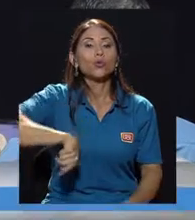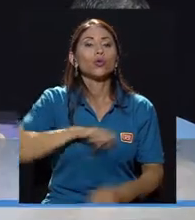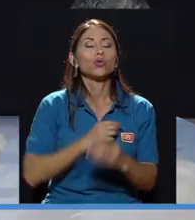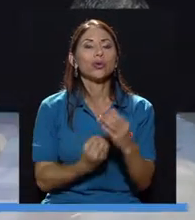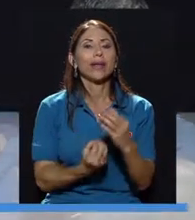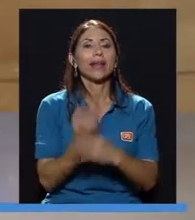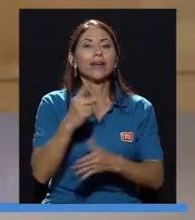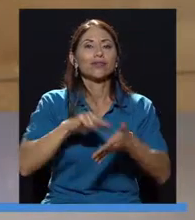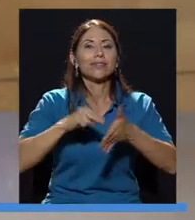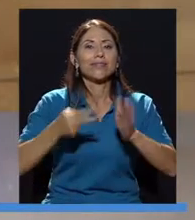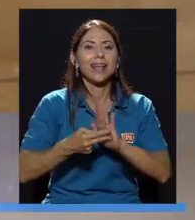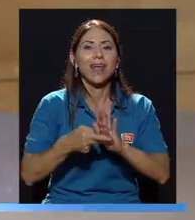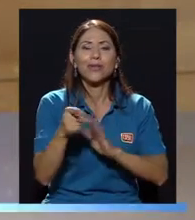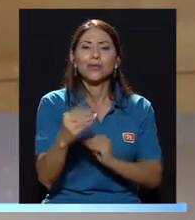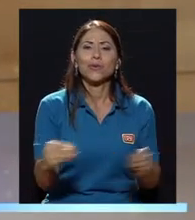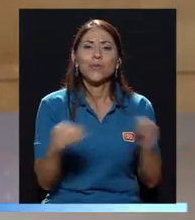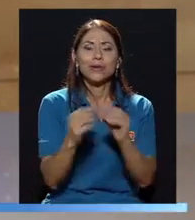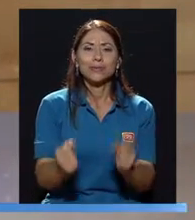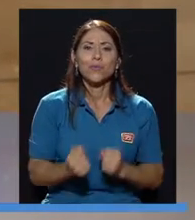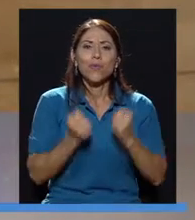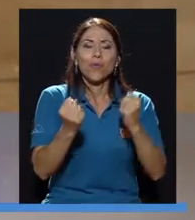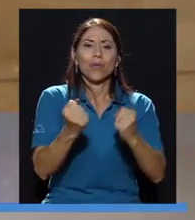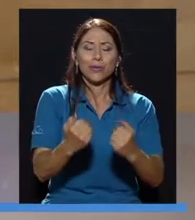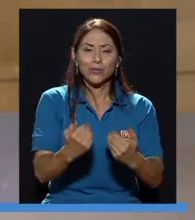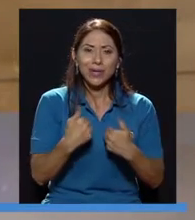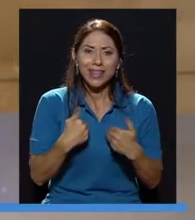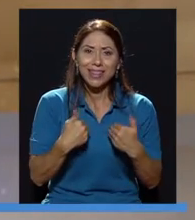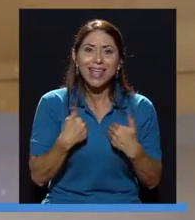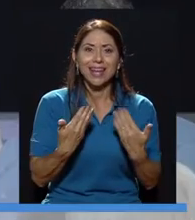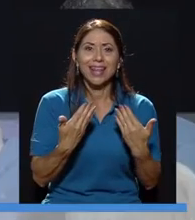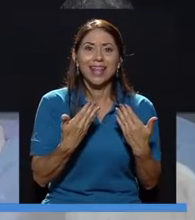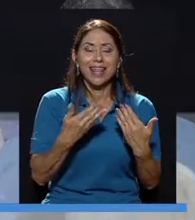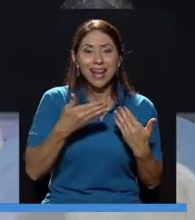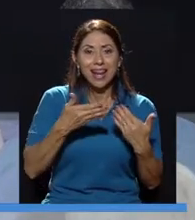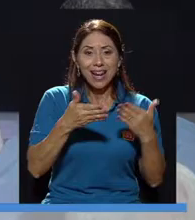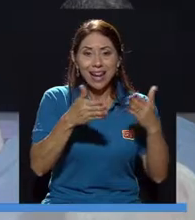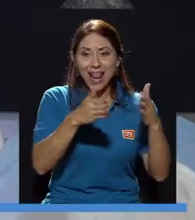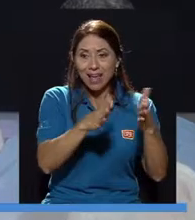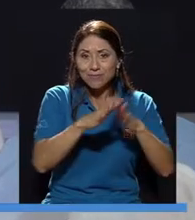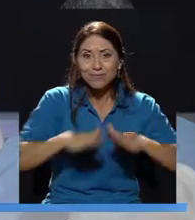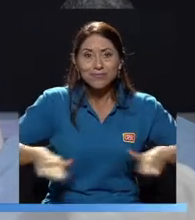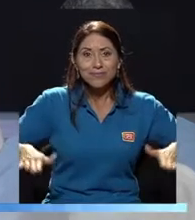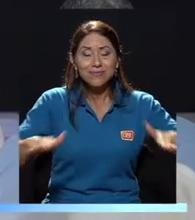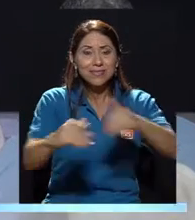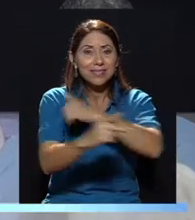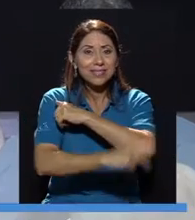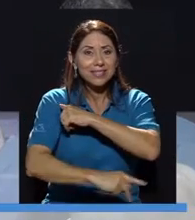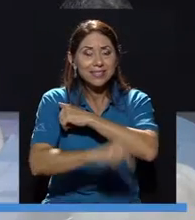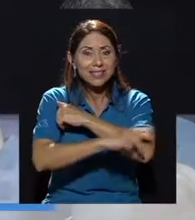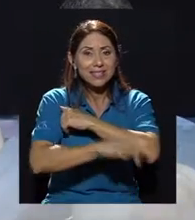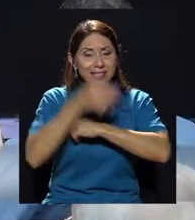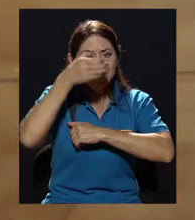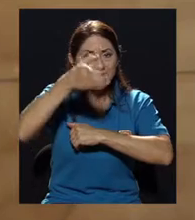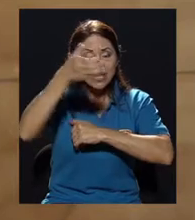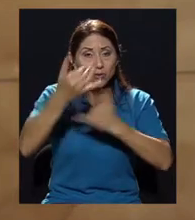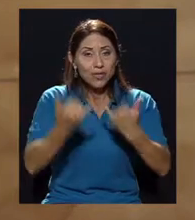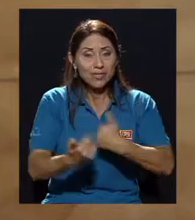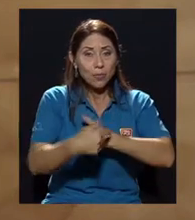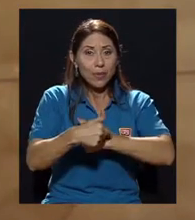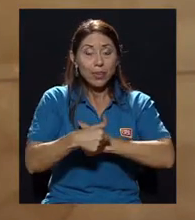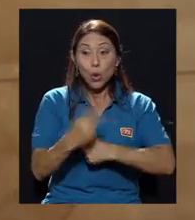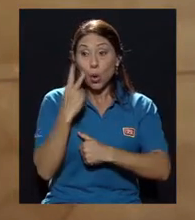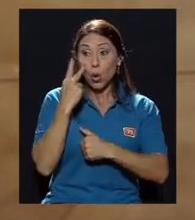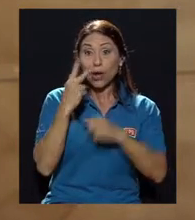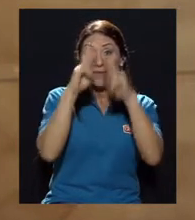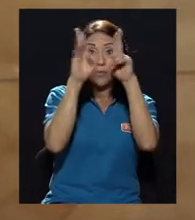Generamos significado y eso es lo más poderoso que tiene la civilización en este momento. Y lo que